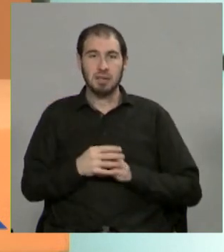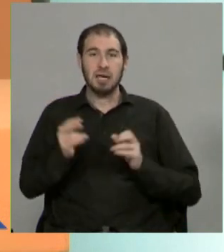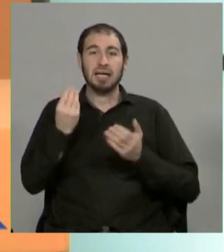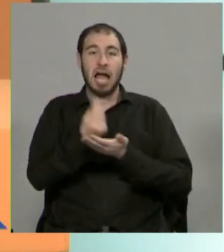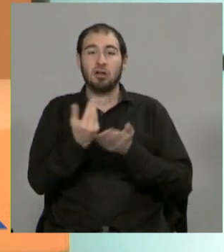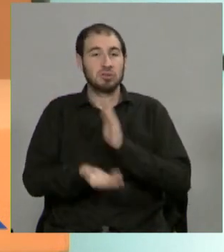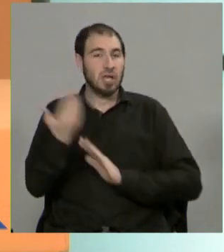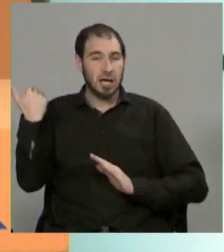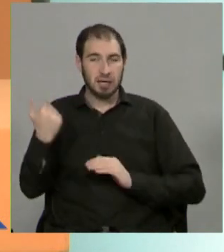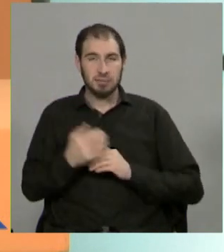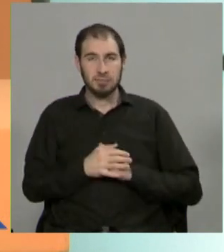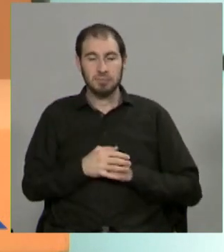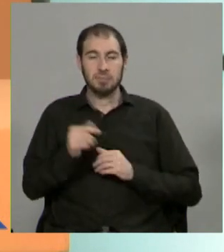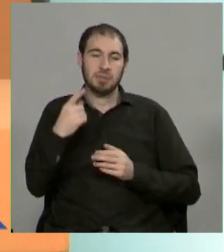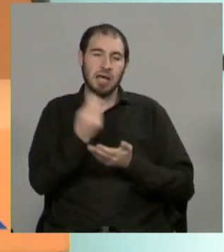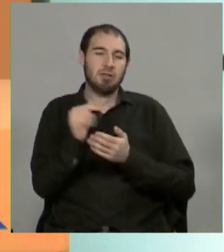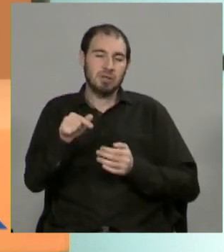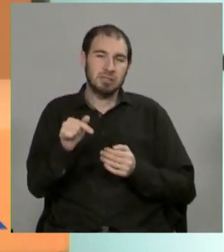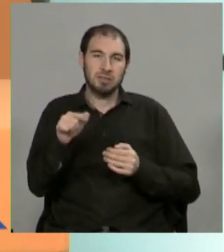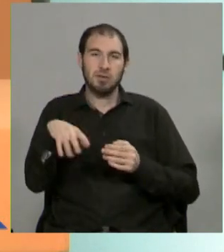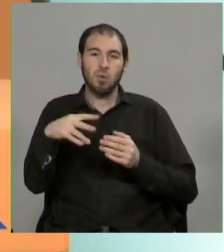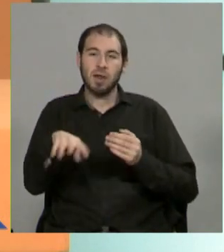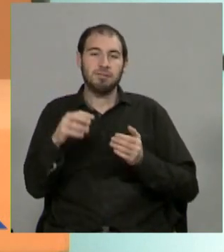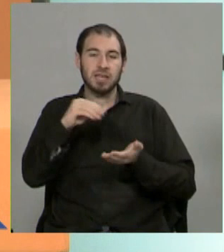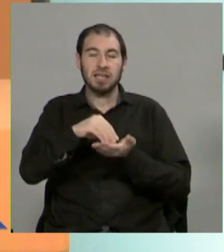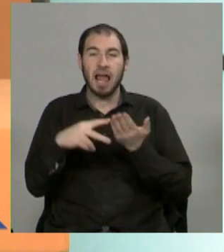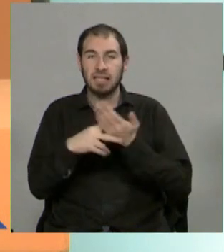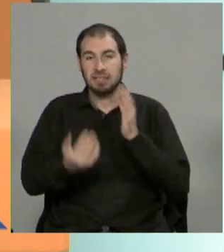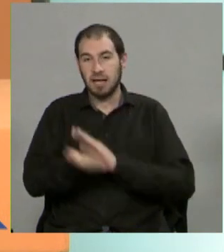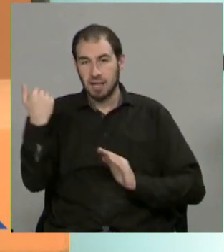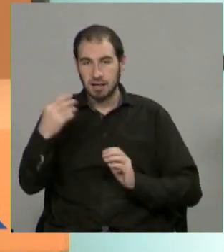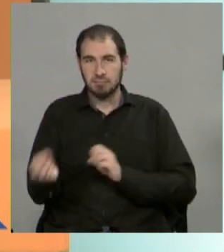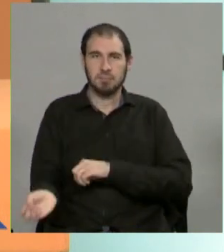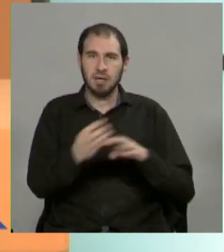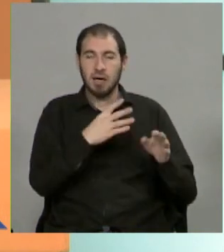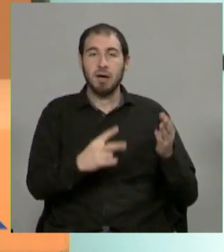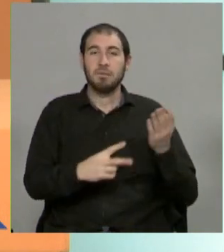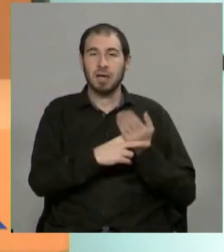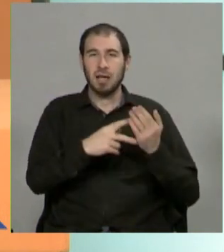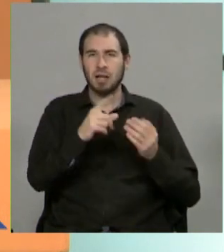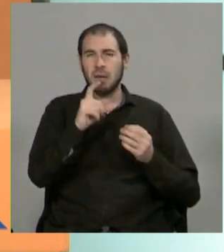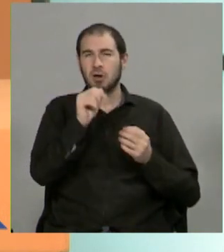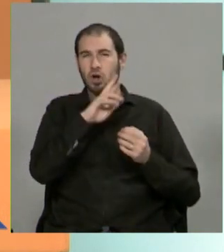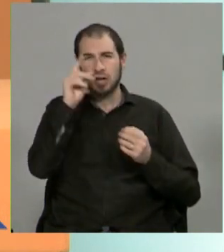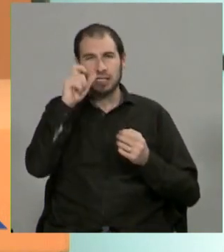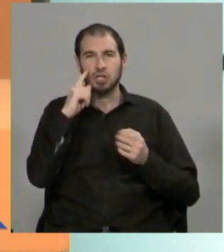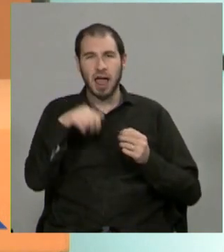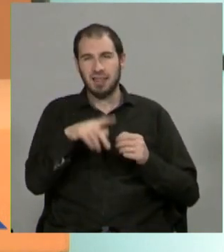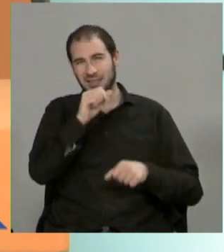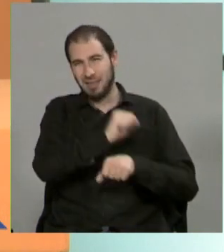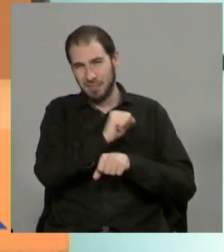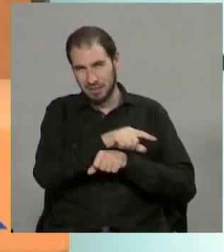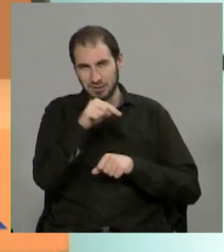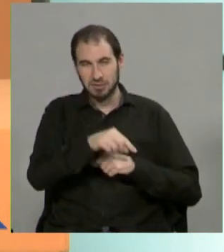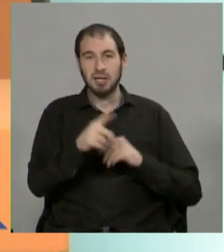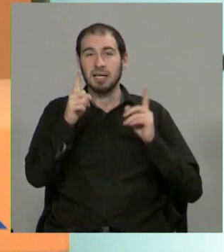cargo, ¿no? La subrogación de cargo que tenía en esa fiscalía. Exacto. Para pasarlo a la Fiscalía, creo que correccional. Pero bueno, creo